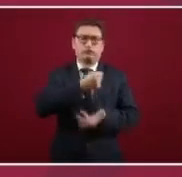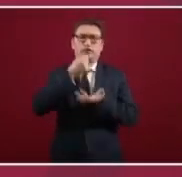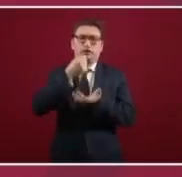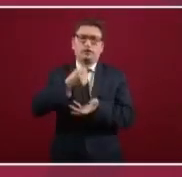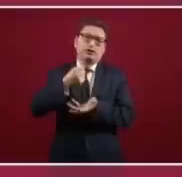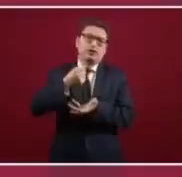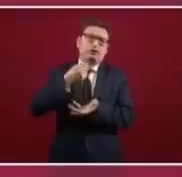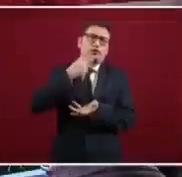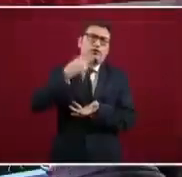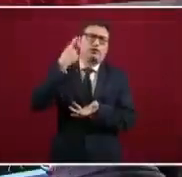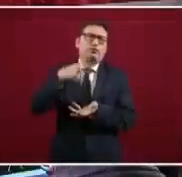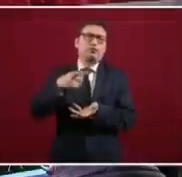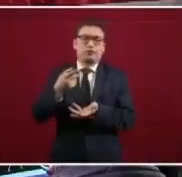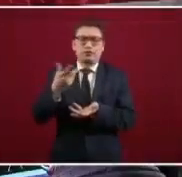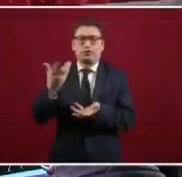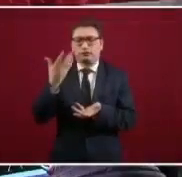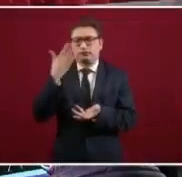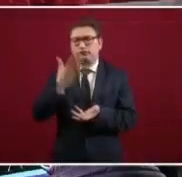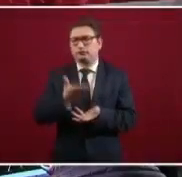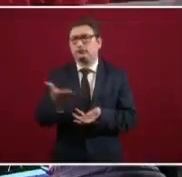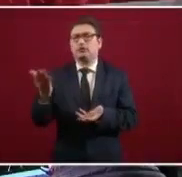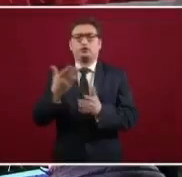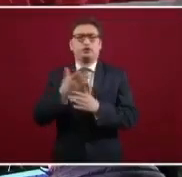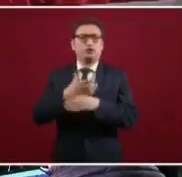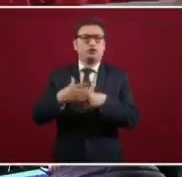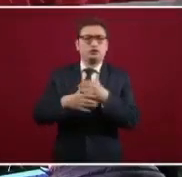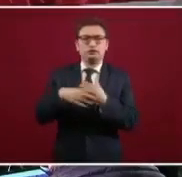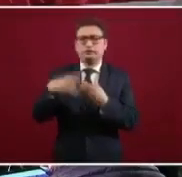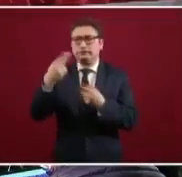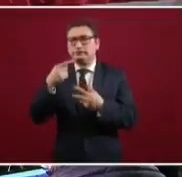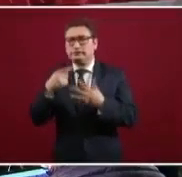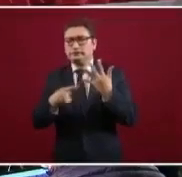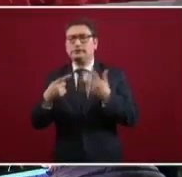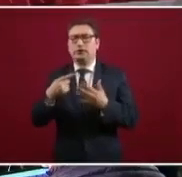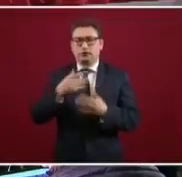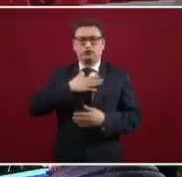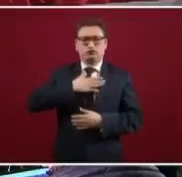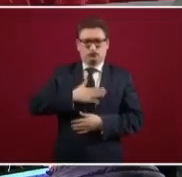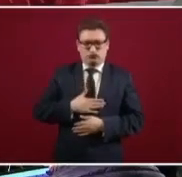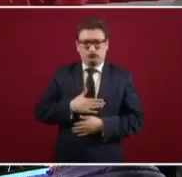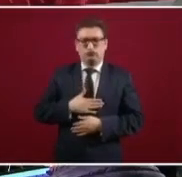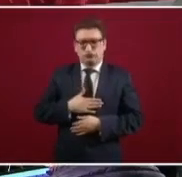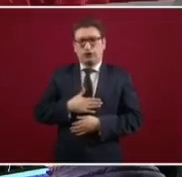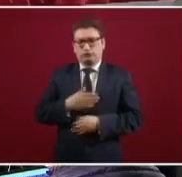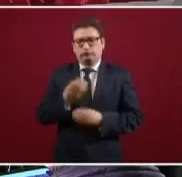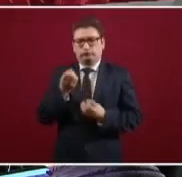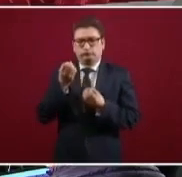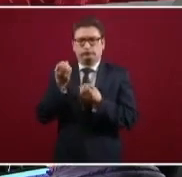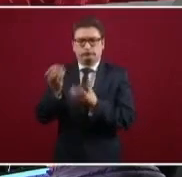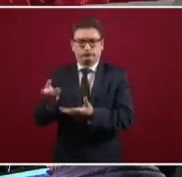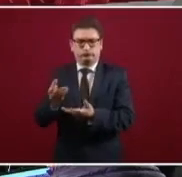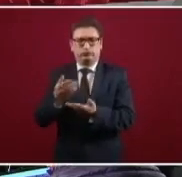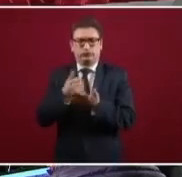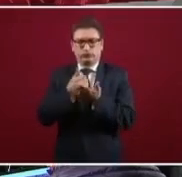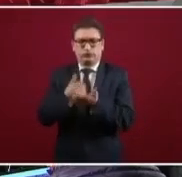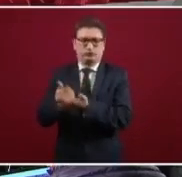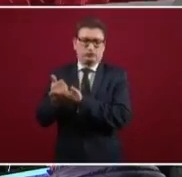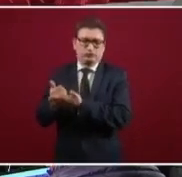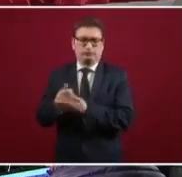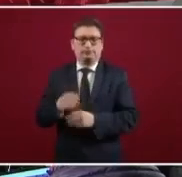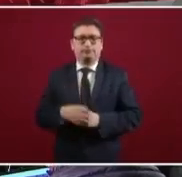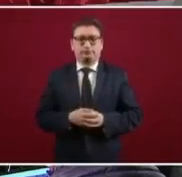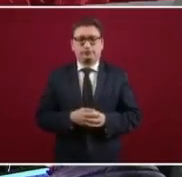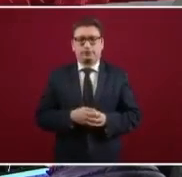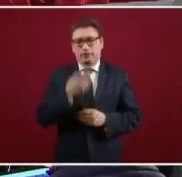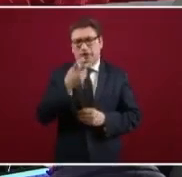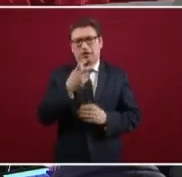a causas nobles a causas justas de esta forma se